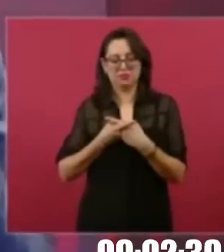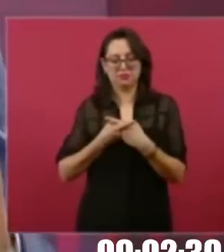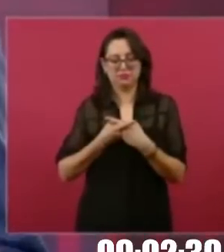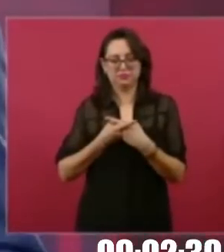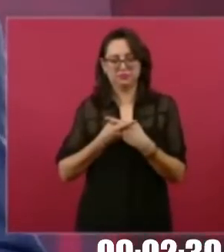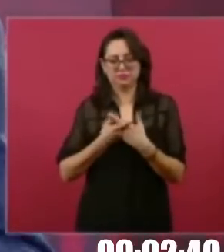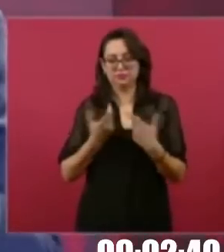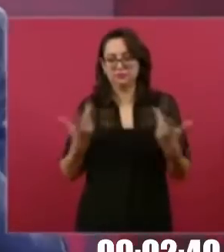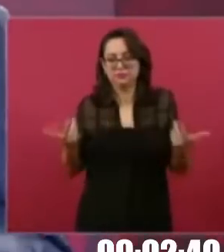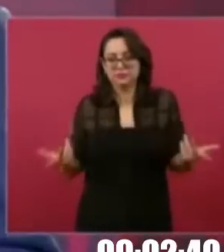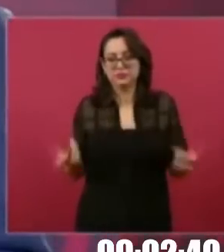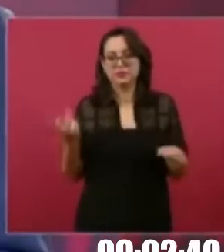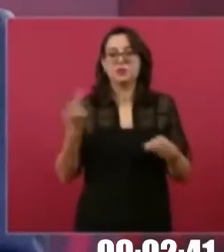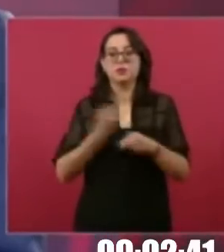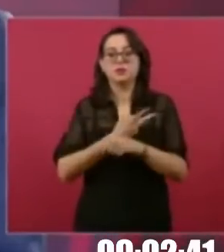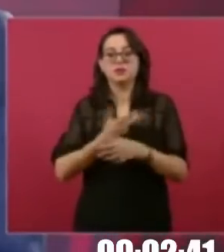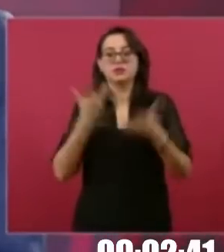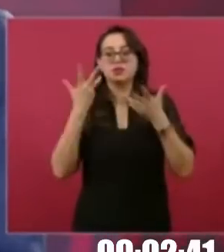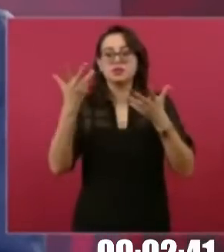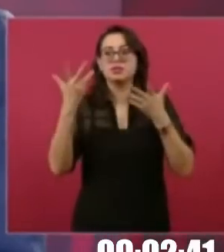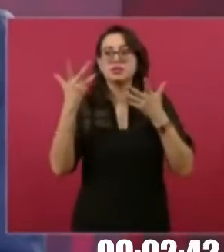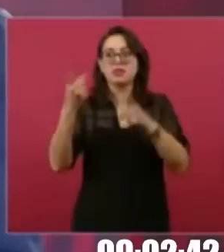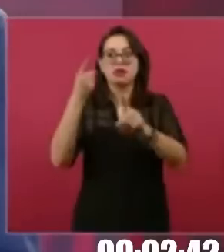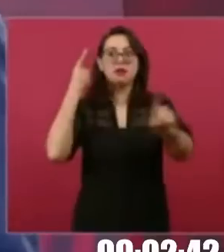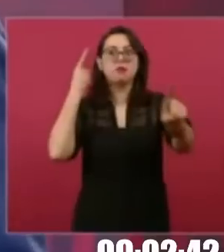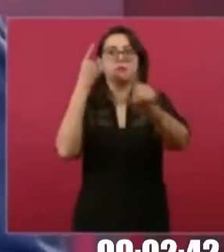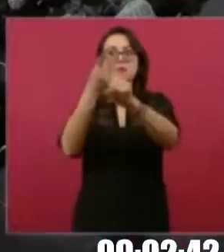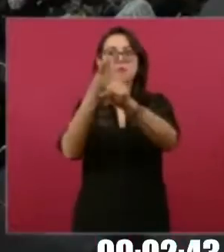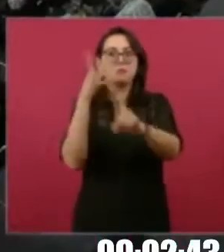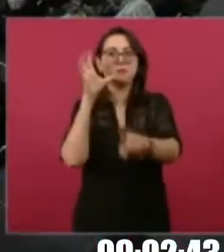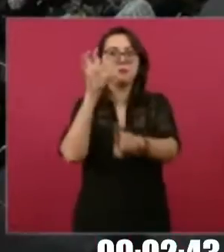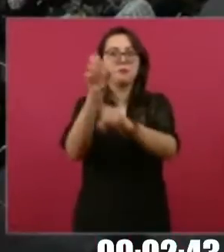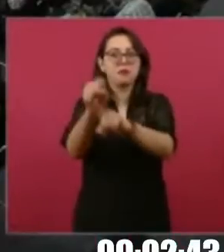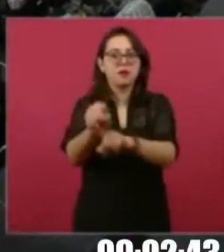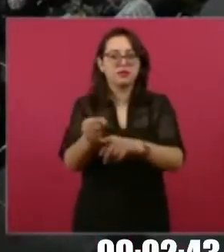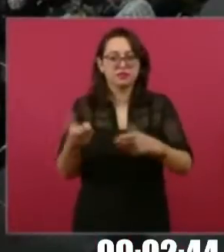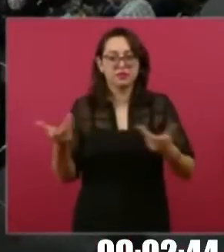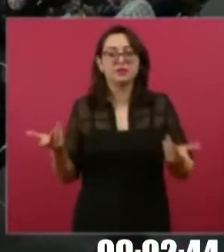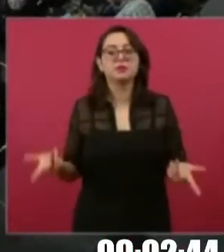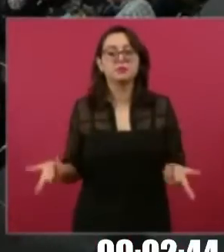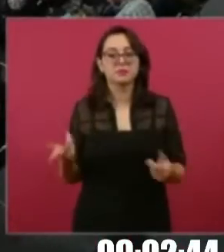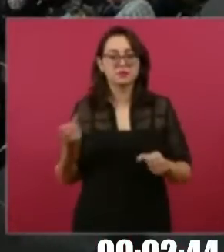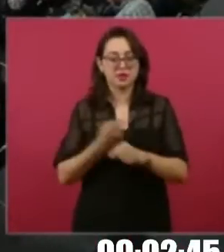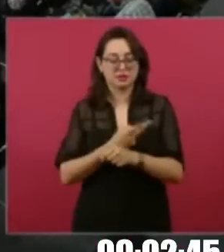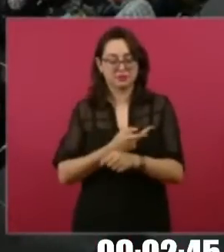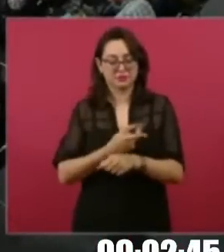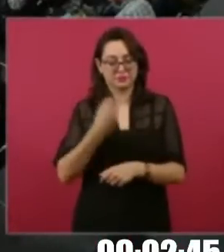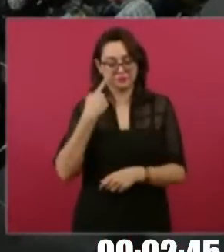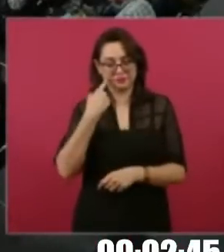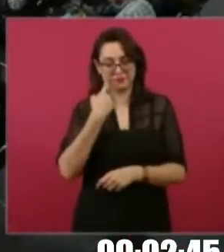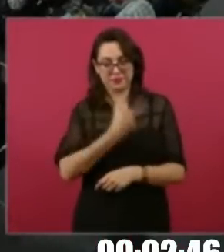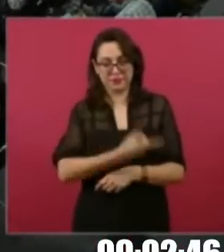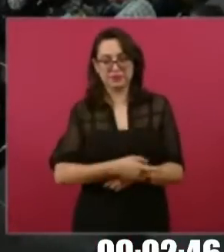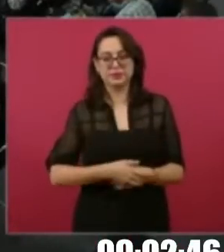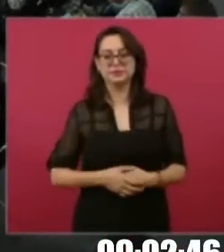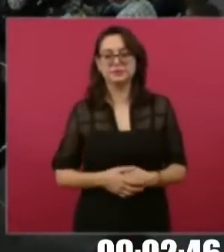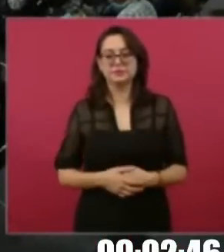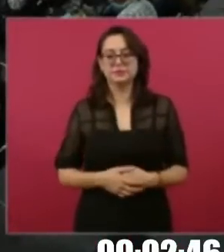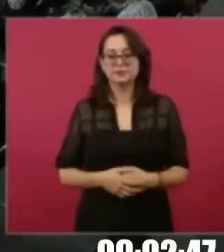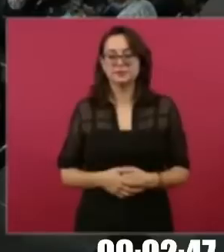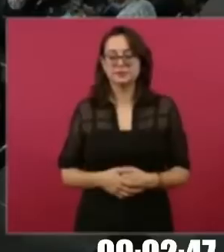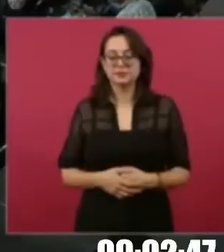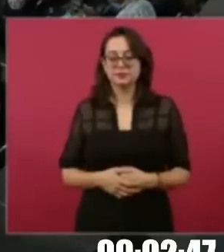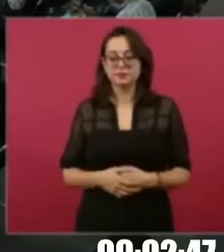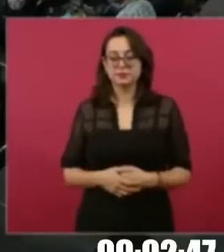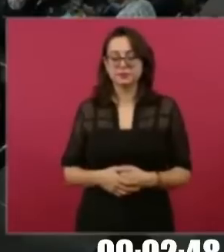Dónde están los ideales Dónde están los principios a ver miren esto llegan